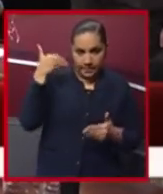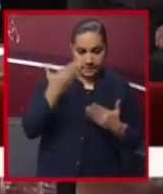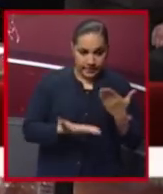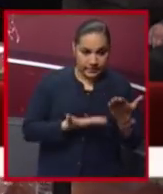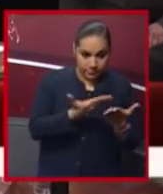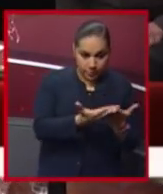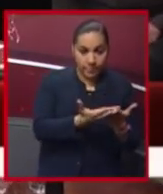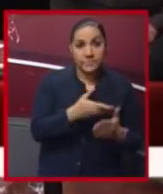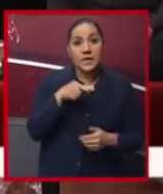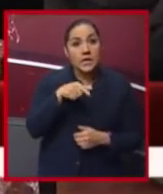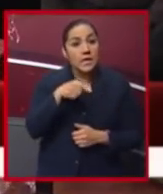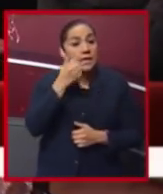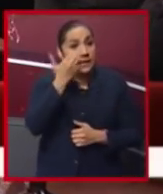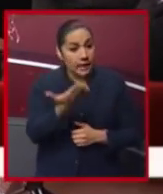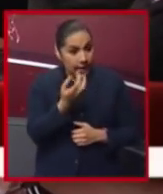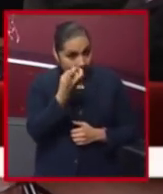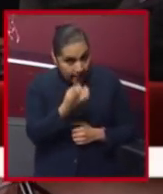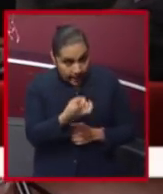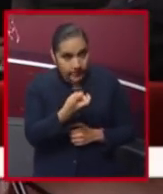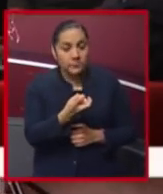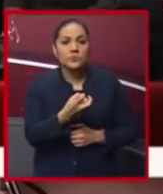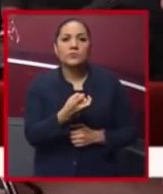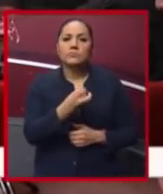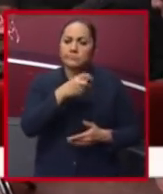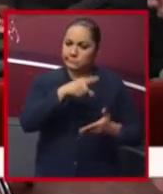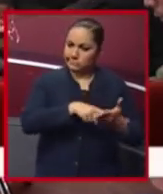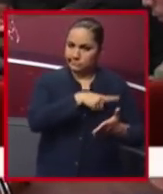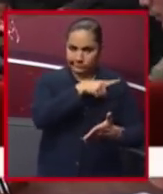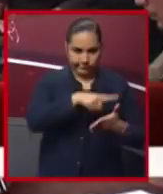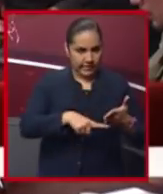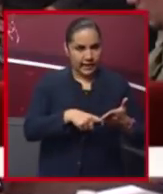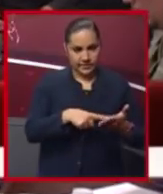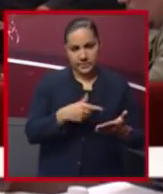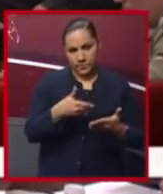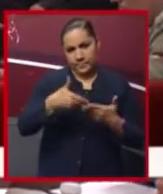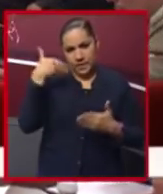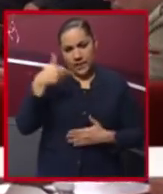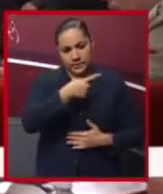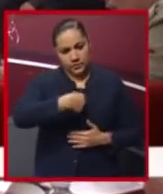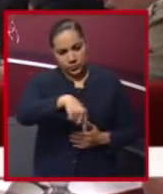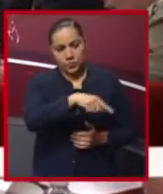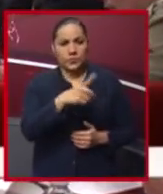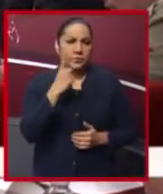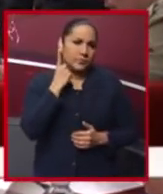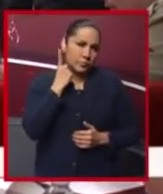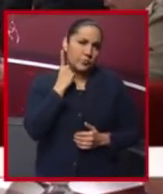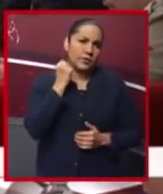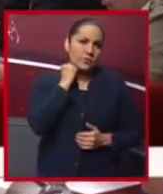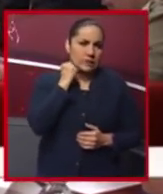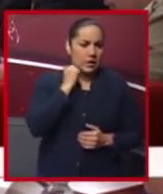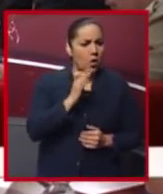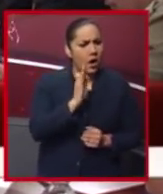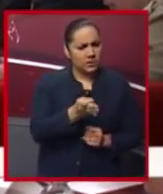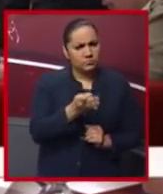fundamenta la iniciativa, se busca derogar la reforma educativa aprobada por el Congreso hace unas legislaturas.